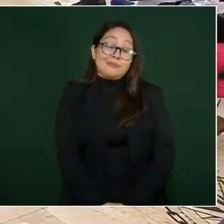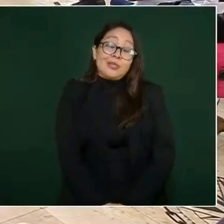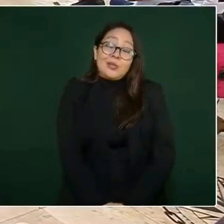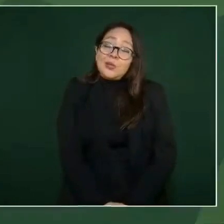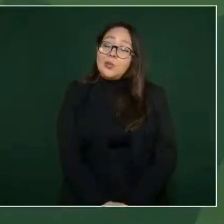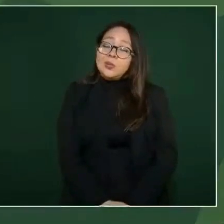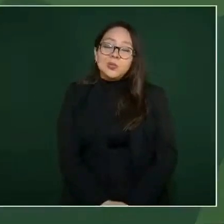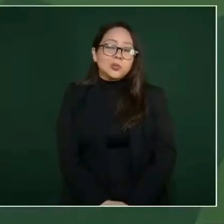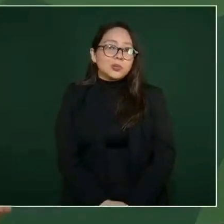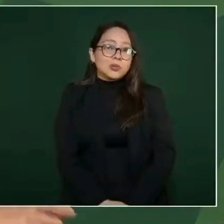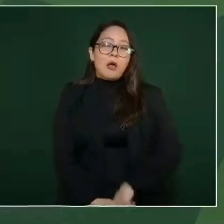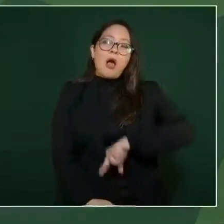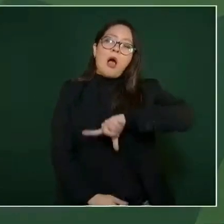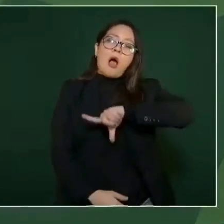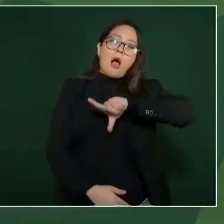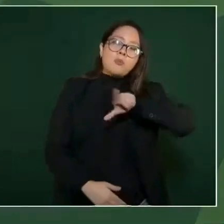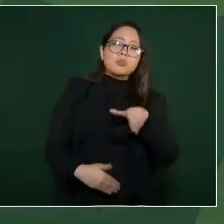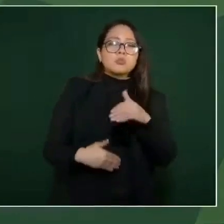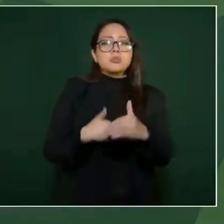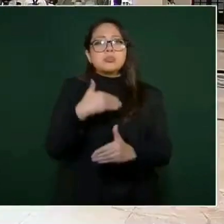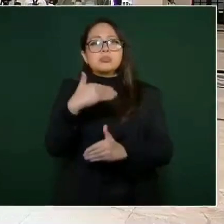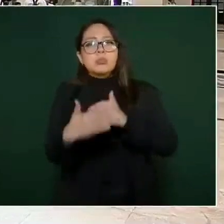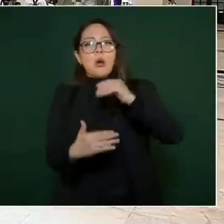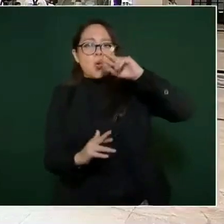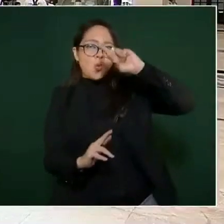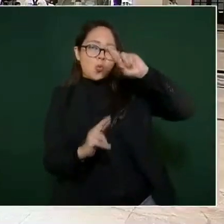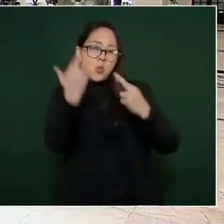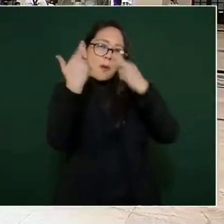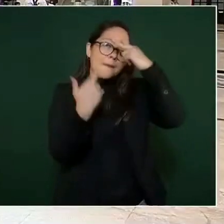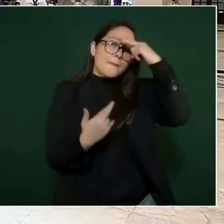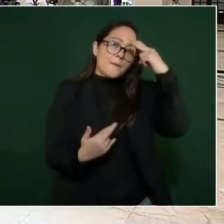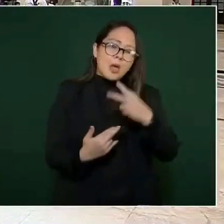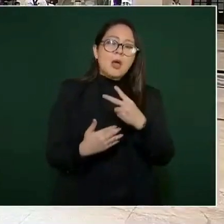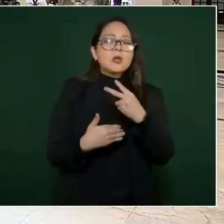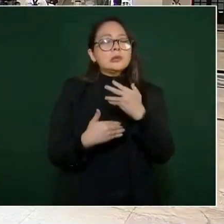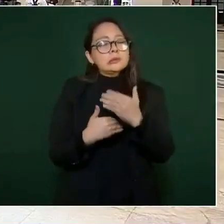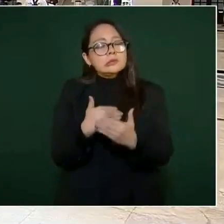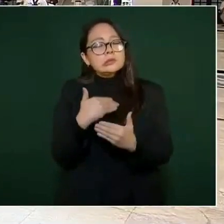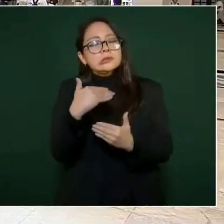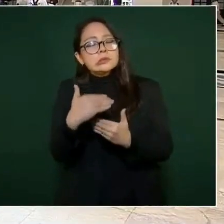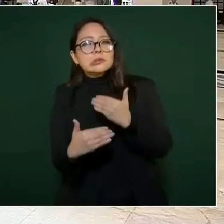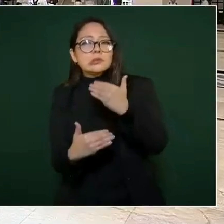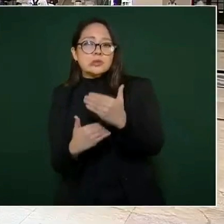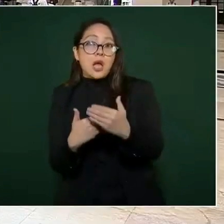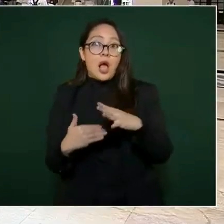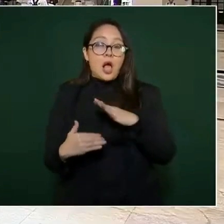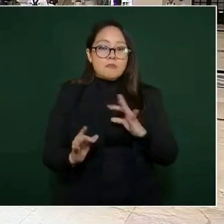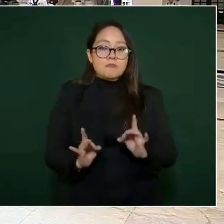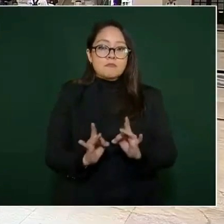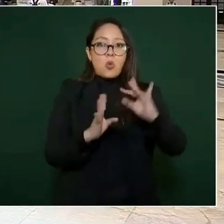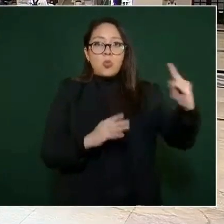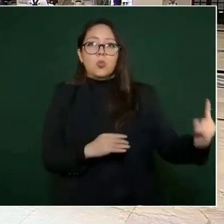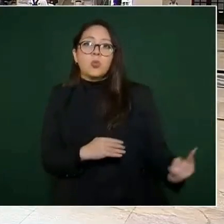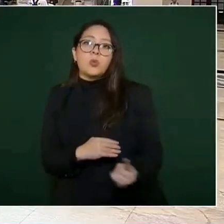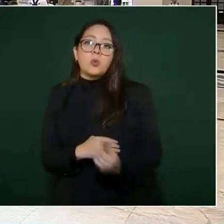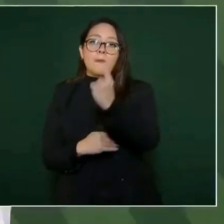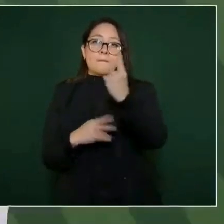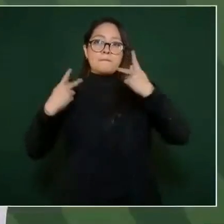Por eso viene la revolución, se avanza, surgió un dirigente excepcional